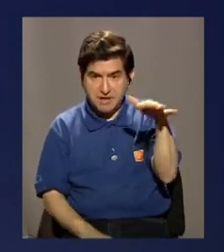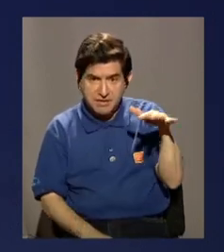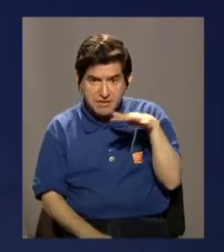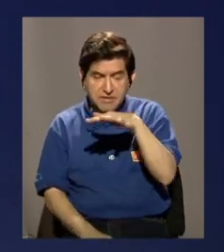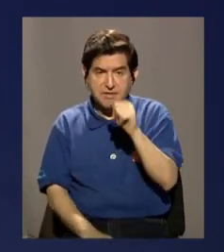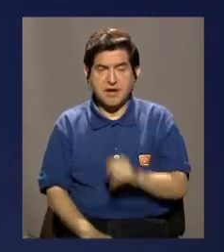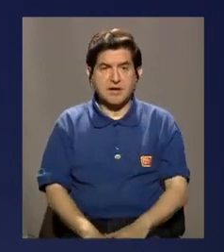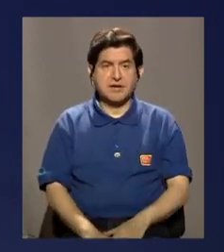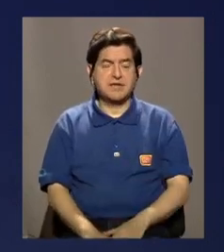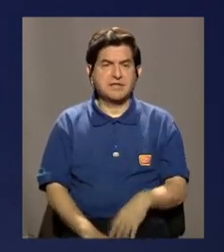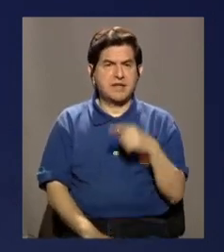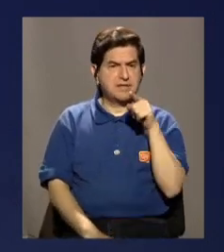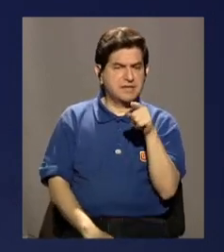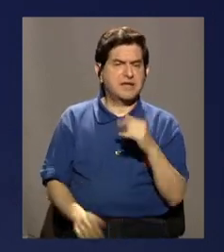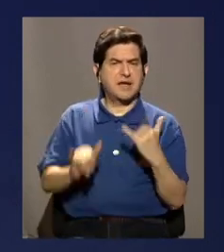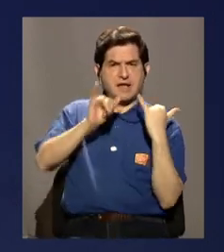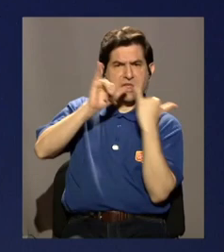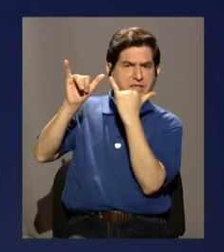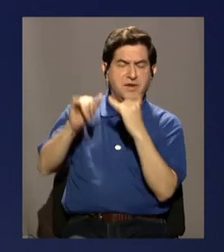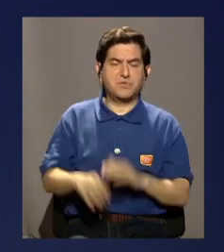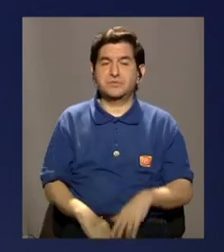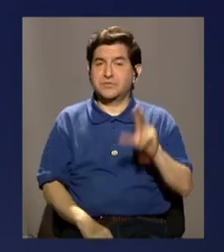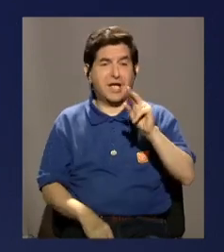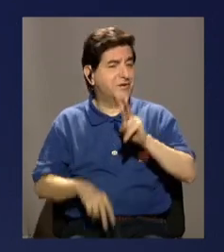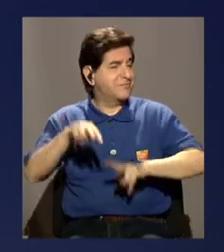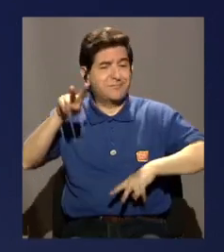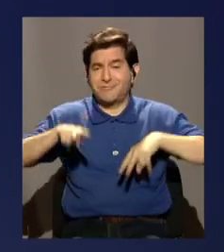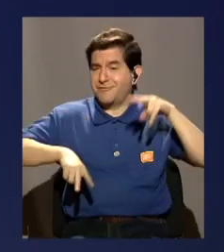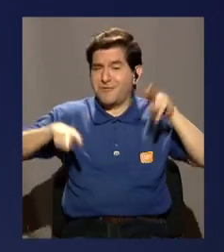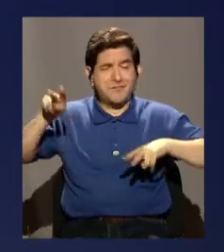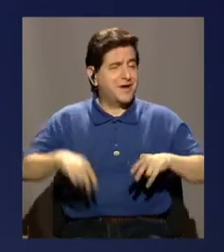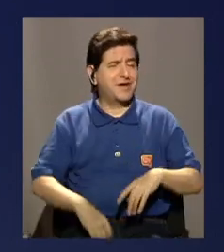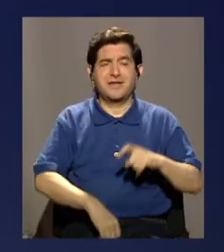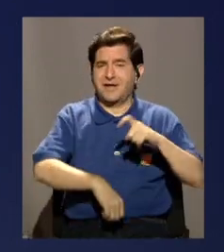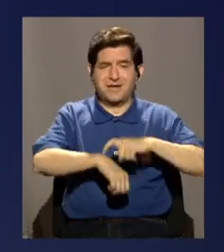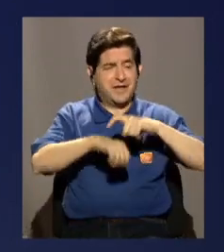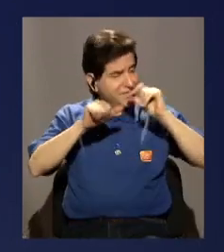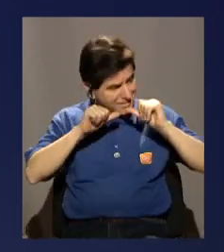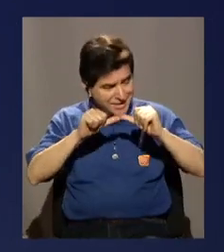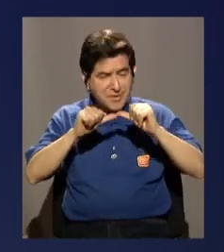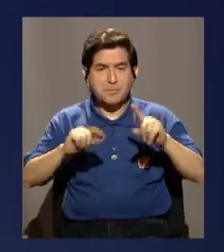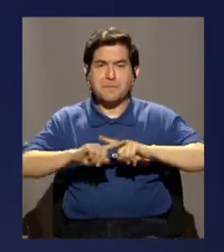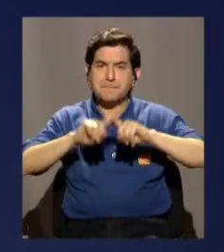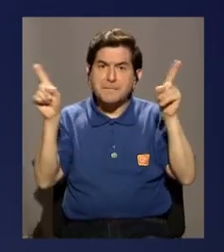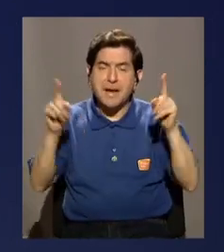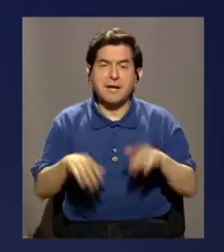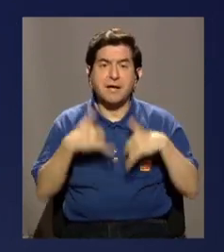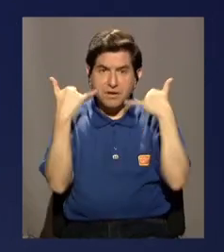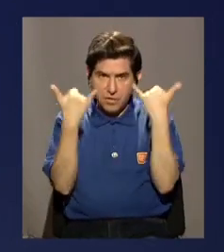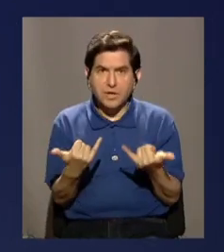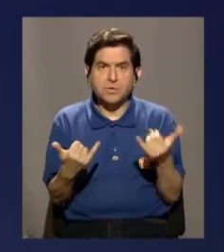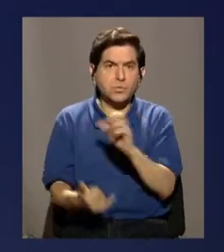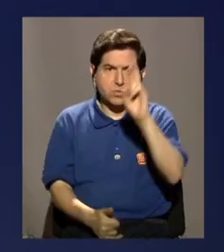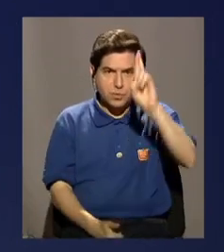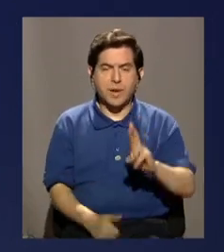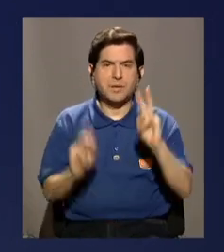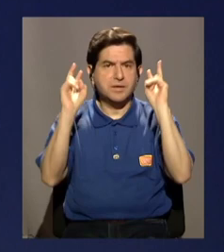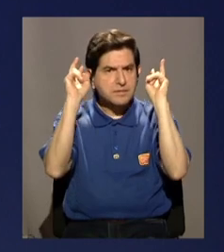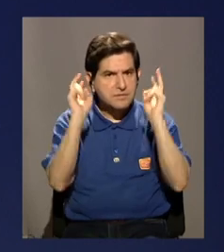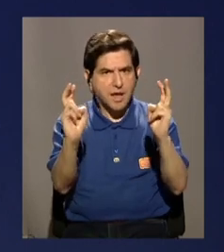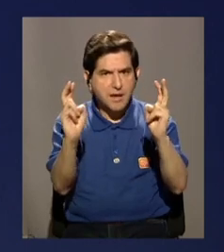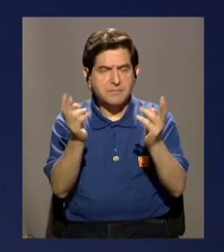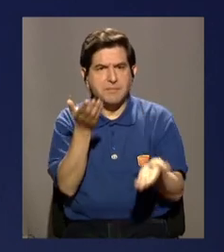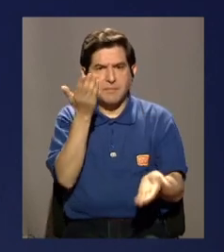las realidades que se denuncian pues son invariables en el tiempo también hay que decir que en la actualidad en costa rica